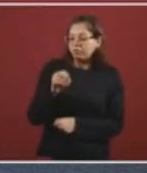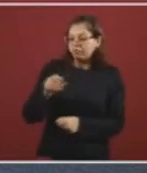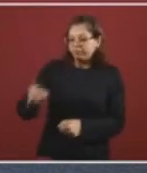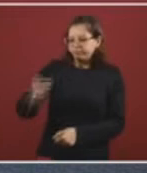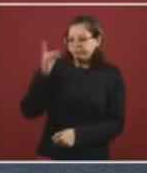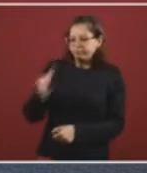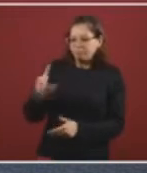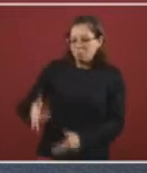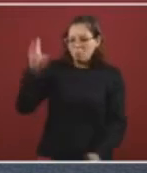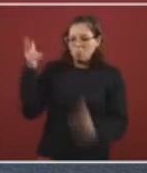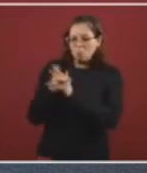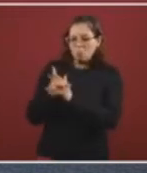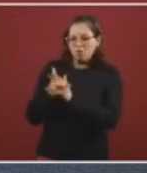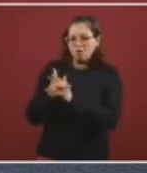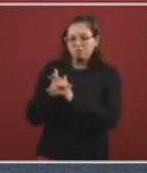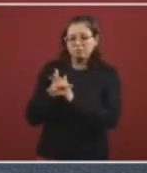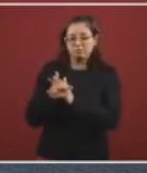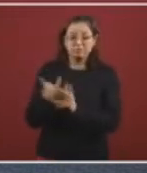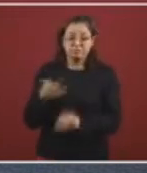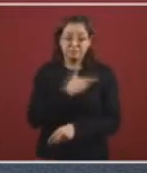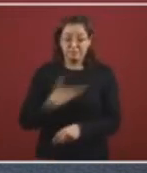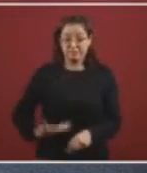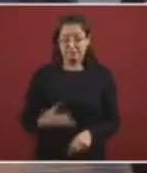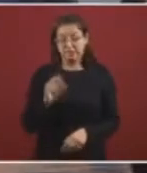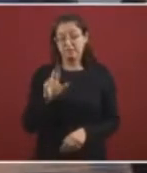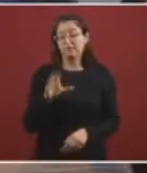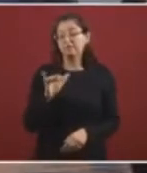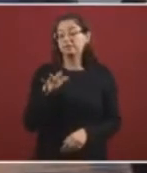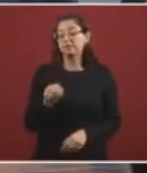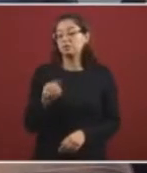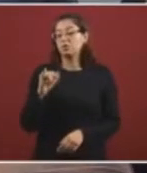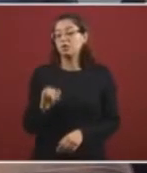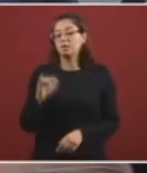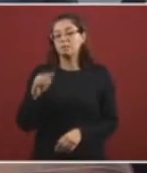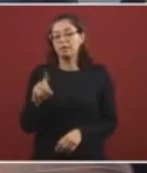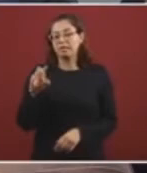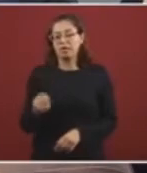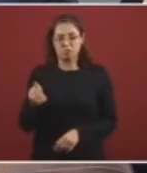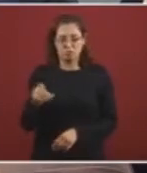al presidente Francisco I. Madero, porque este hombre bueno,